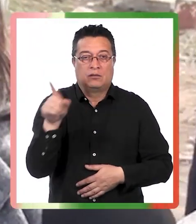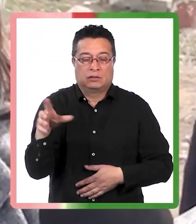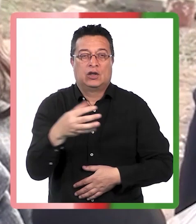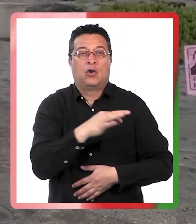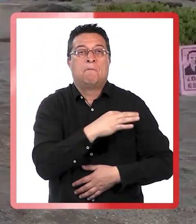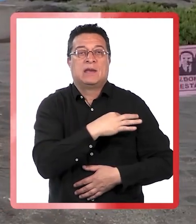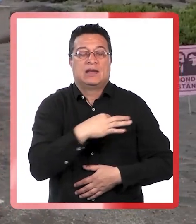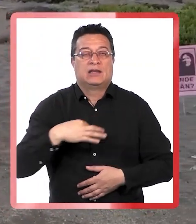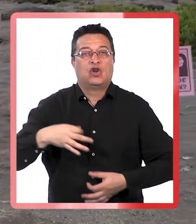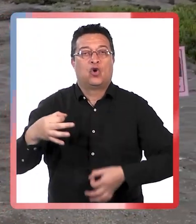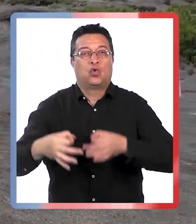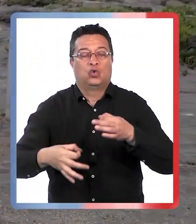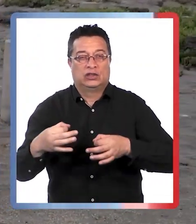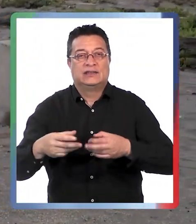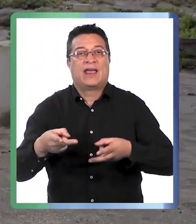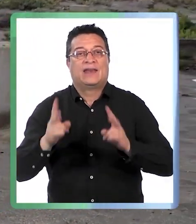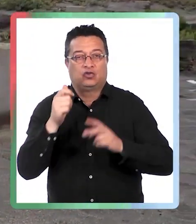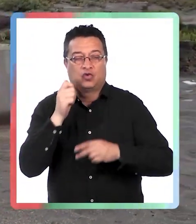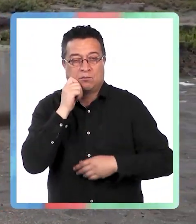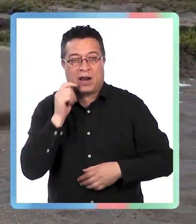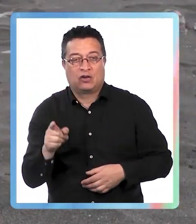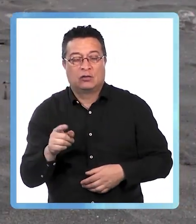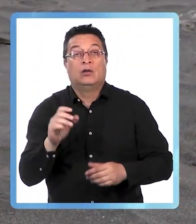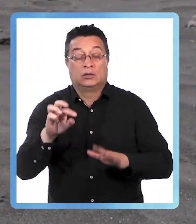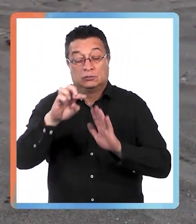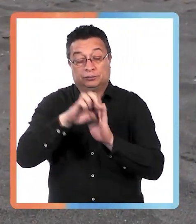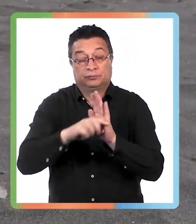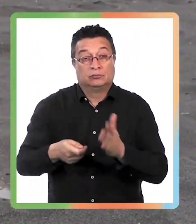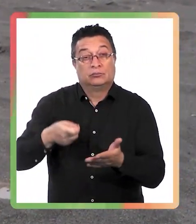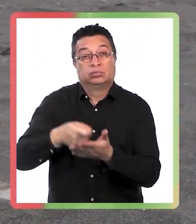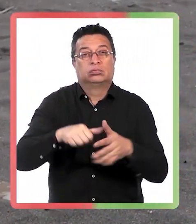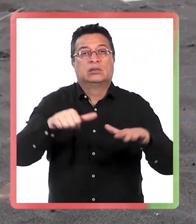Derechos Humanos de la región. El proyecto contempla una inversión de